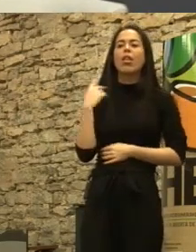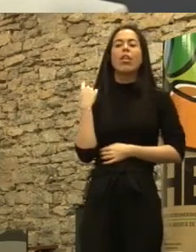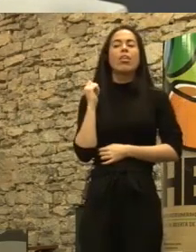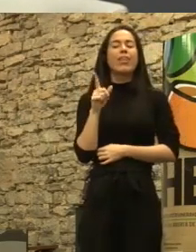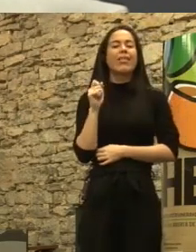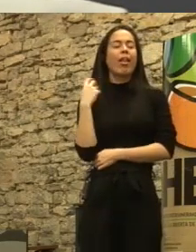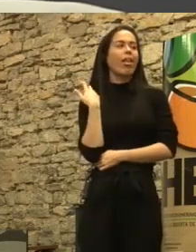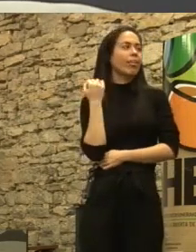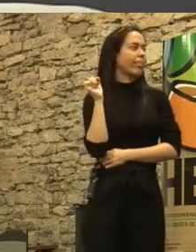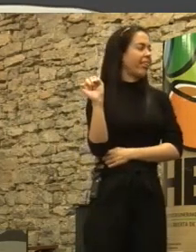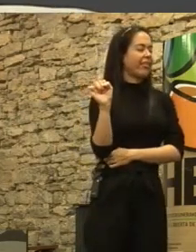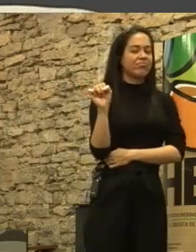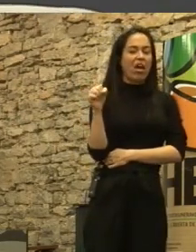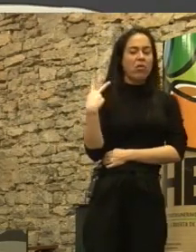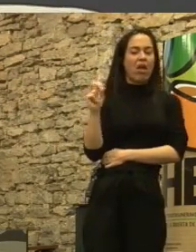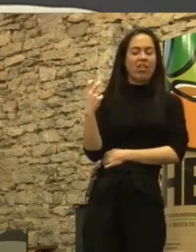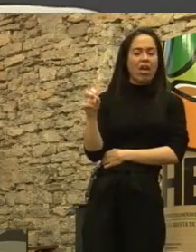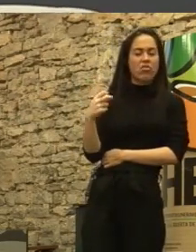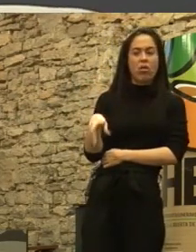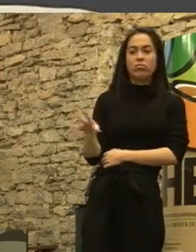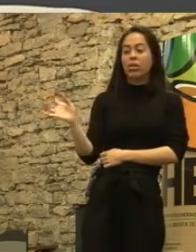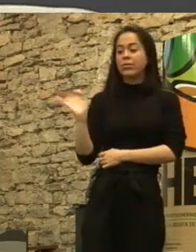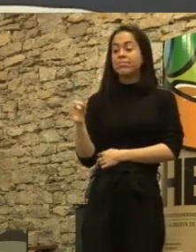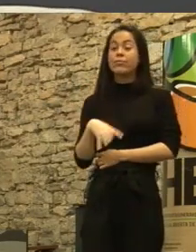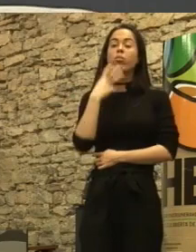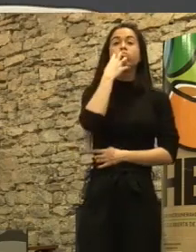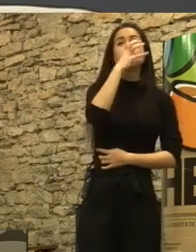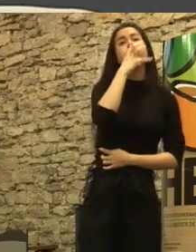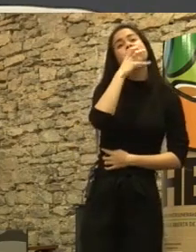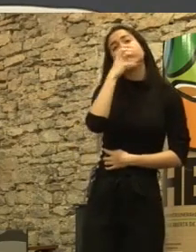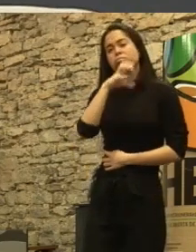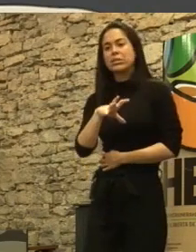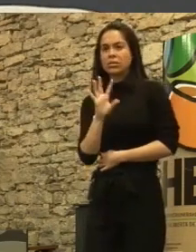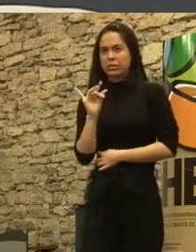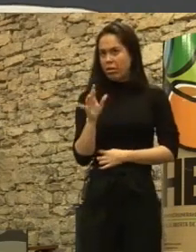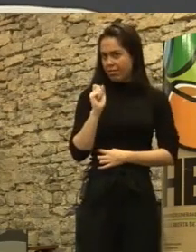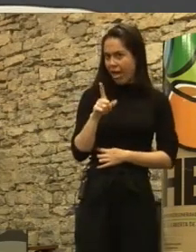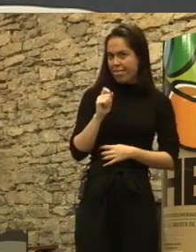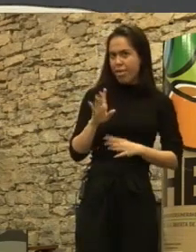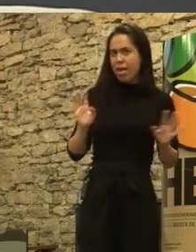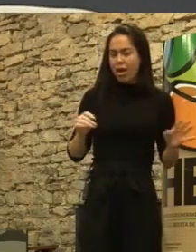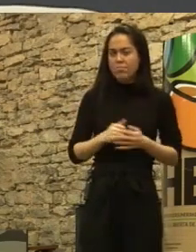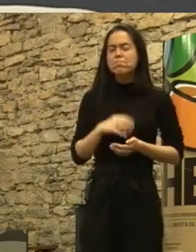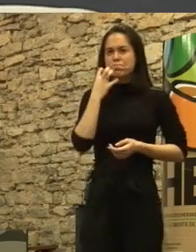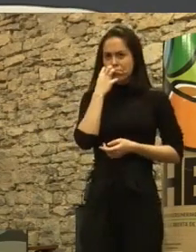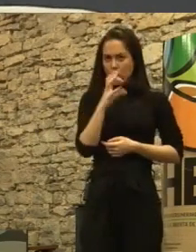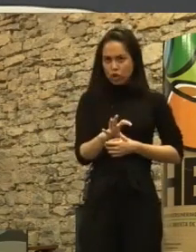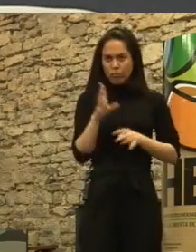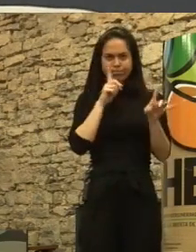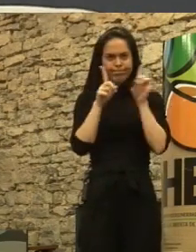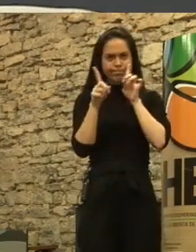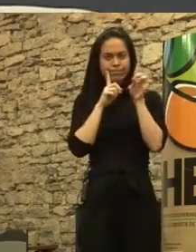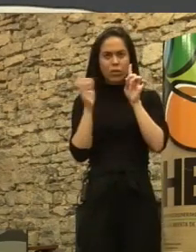cabeza por el otro lado. O queja, que también es otra respuesta típica, queja, dar la culpa